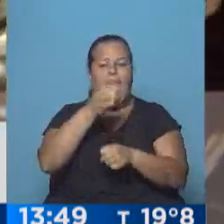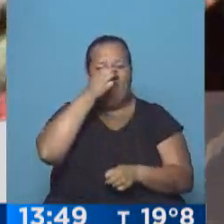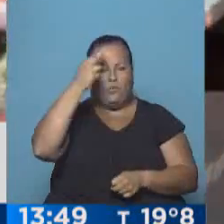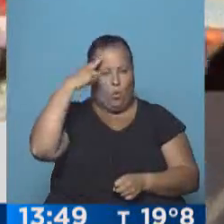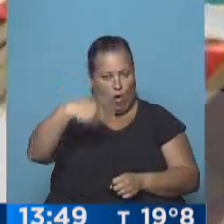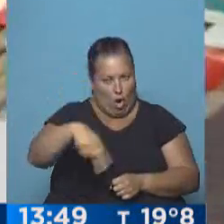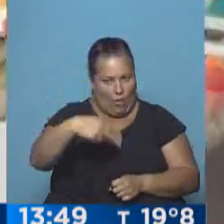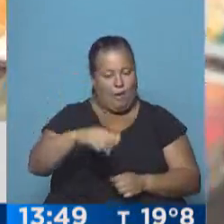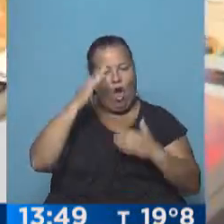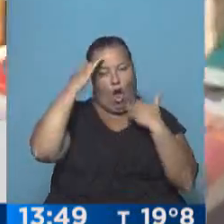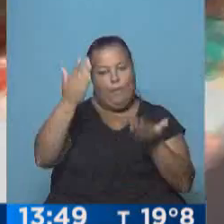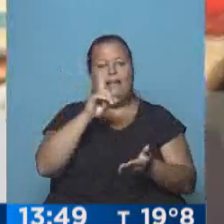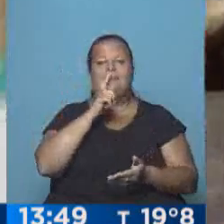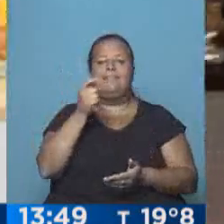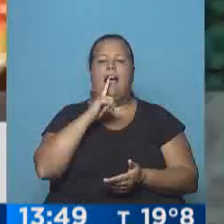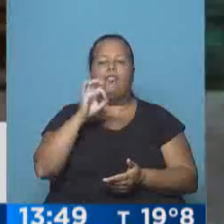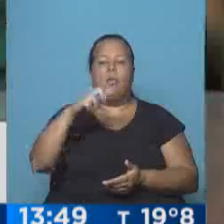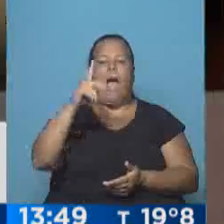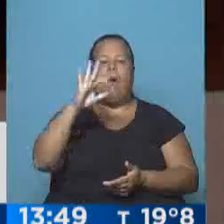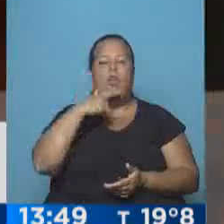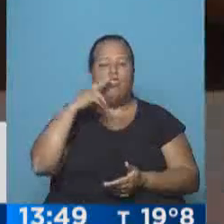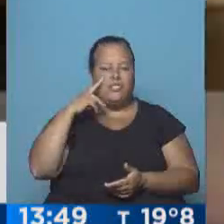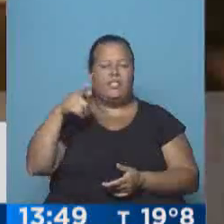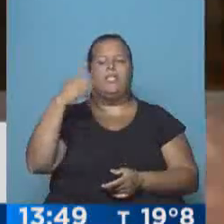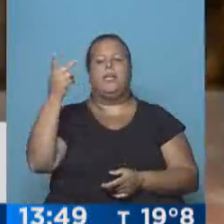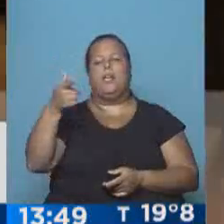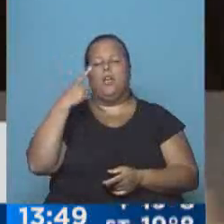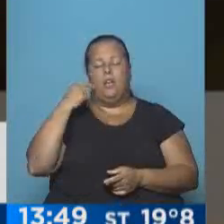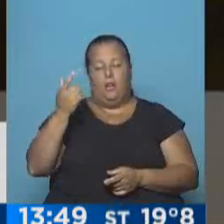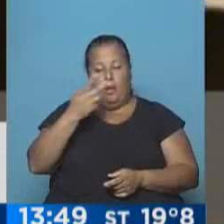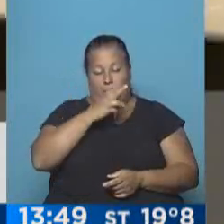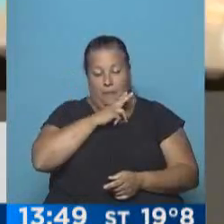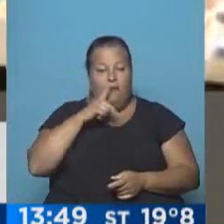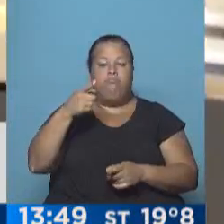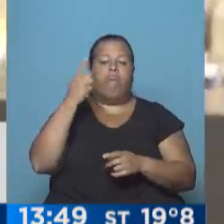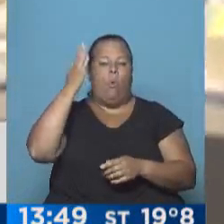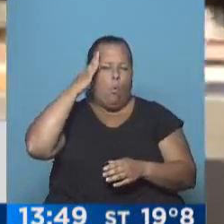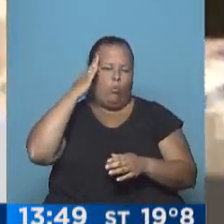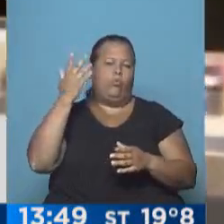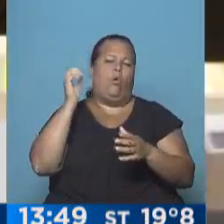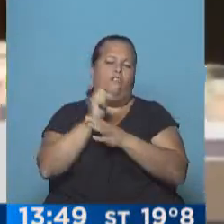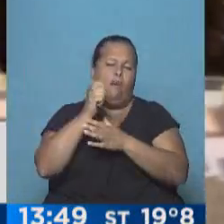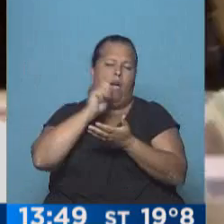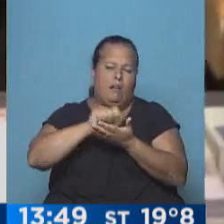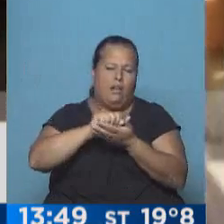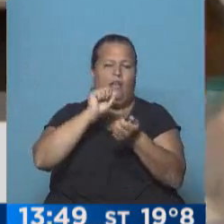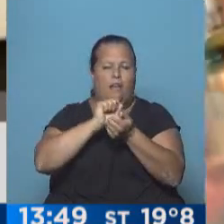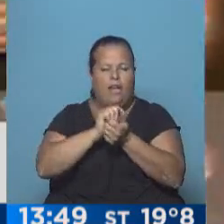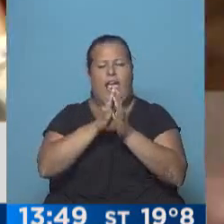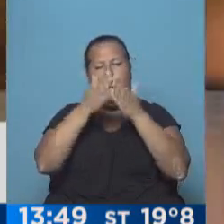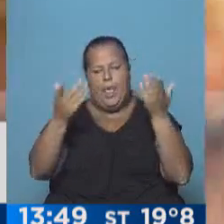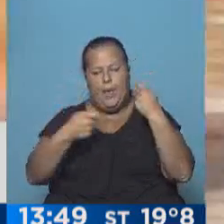este mes, en memoria de Tato Pavlovsky, apadrinado por Tito Cosa, un acontecimiento cultural que reúne a teatristas, editoriales,